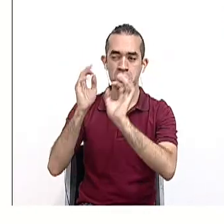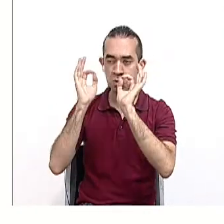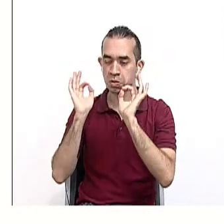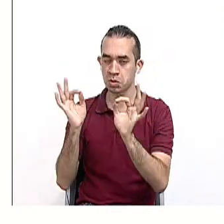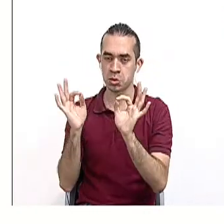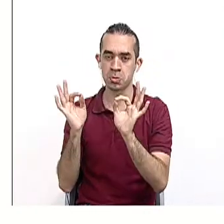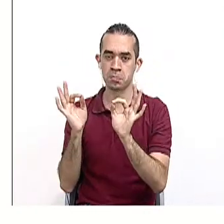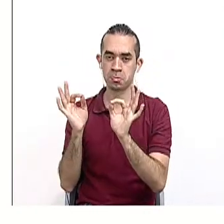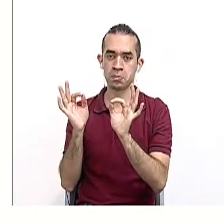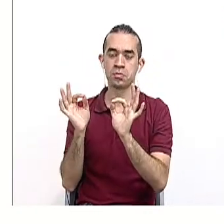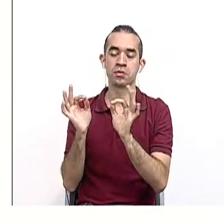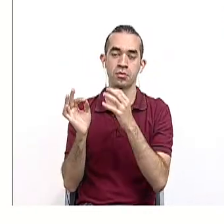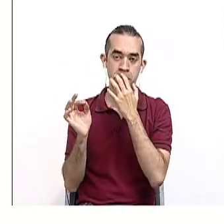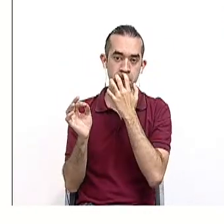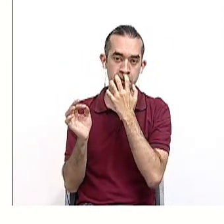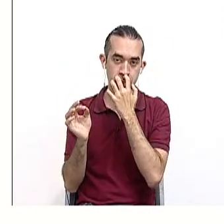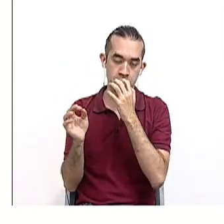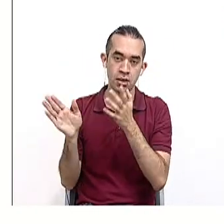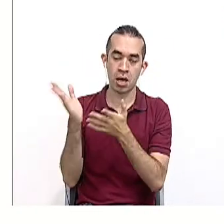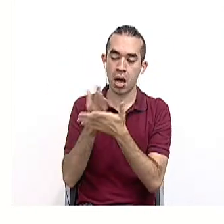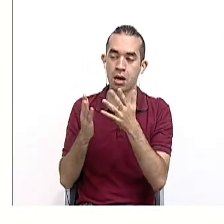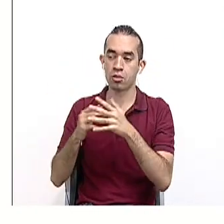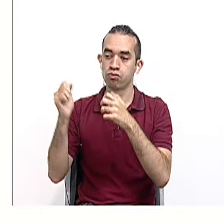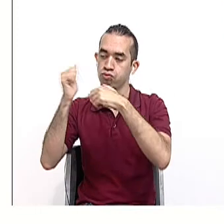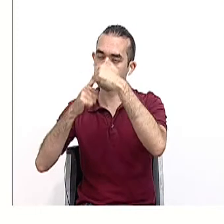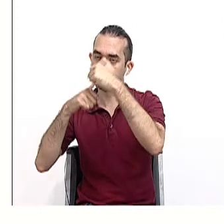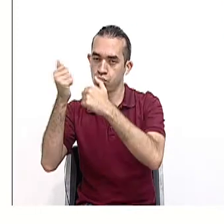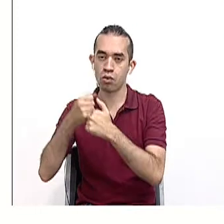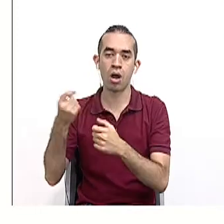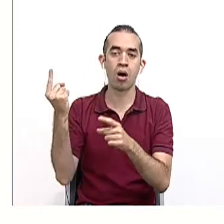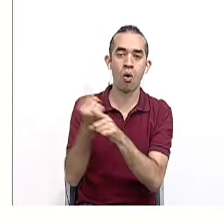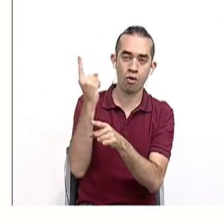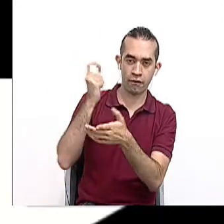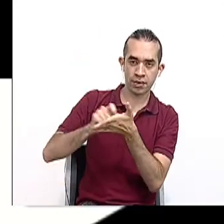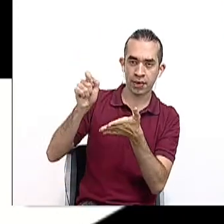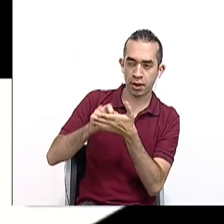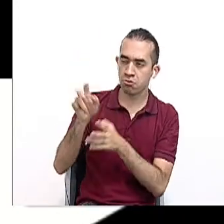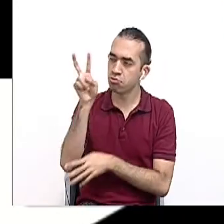también detalles como la estructura y la ortografía.